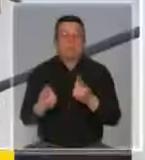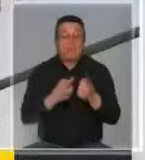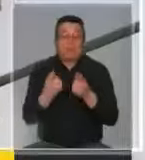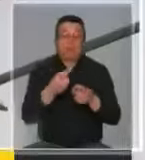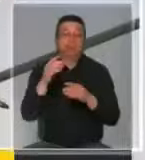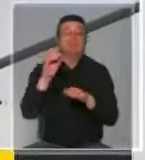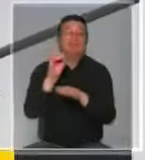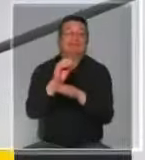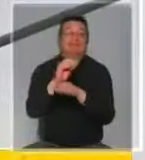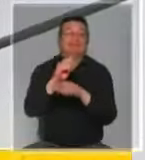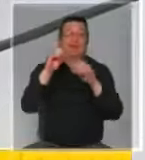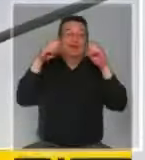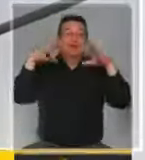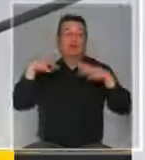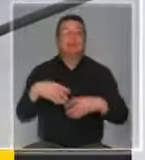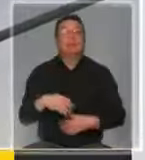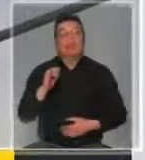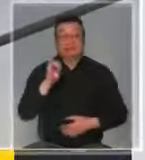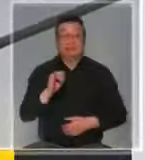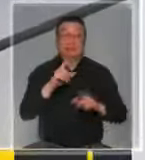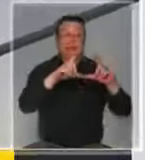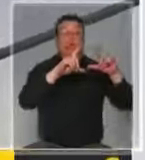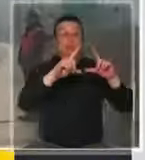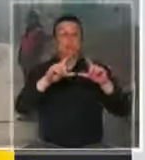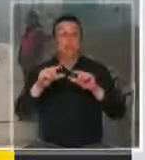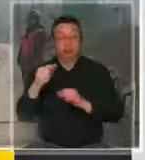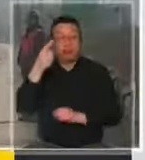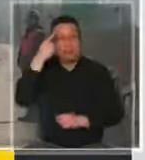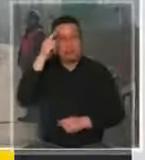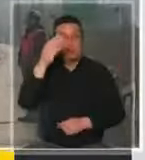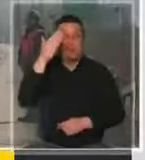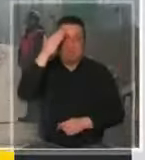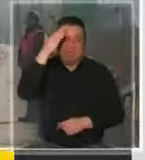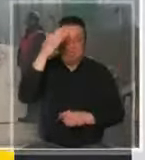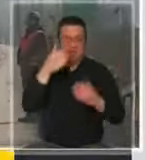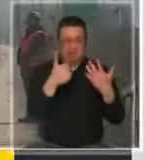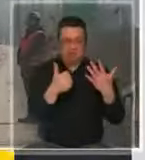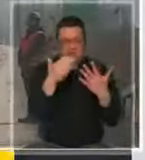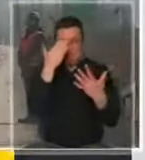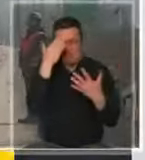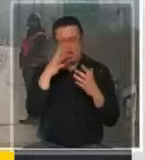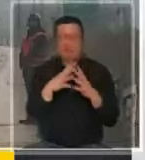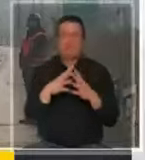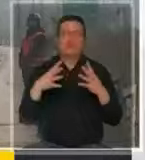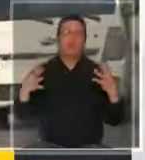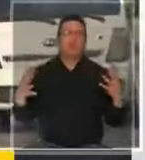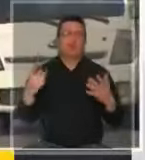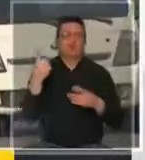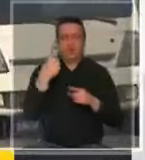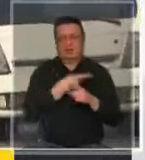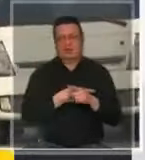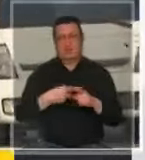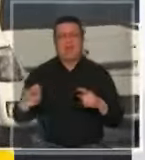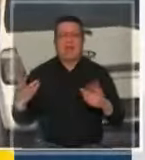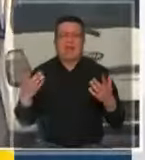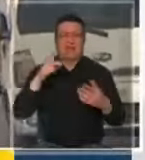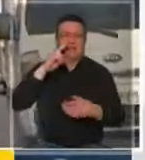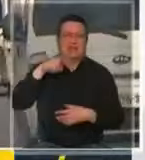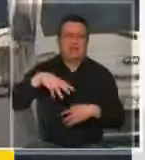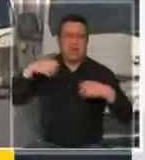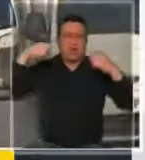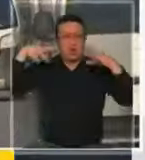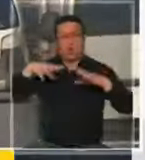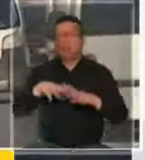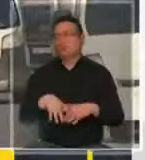Claro, sí, es cierto que han ido bajando la cantidad de casos, pero los días también se han ido extendiendo, sí, ese es el problema. Ya una semana sin luz es muchísimo para los vecinos